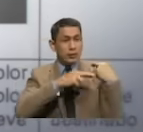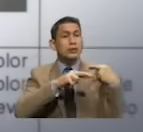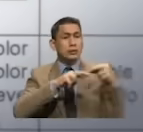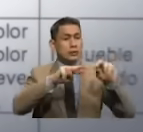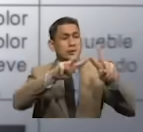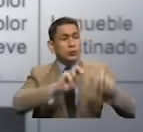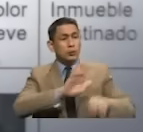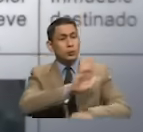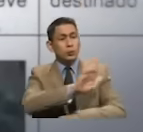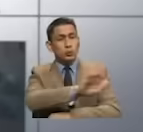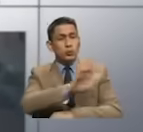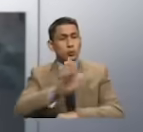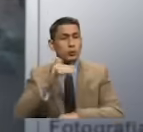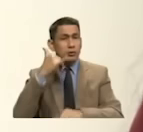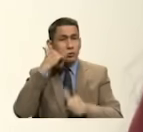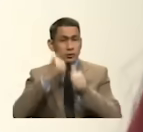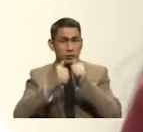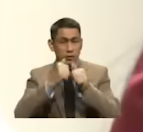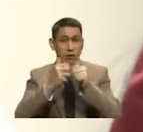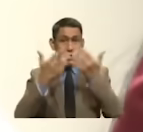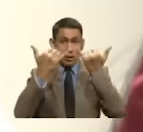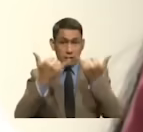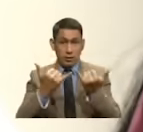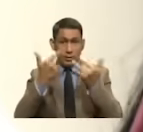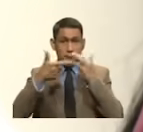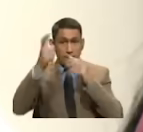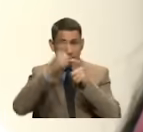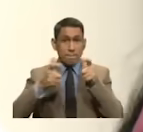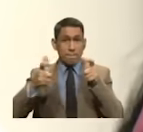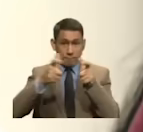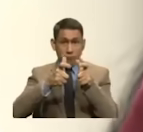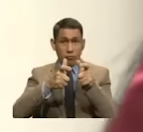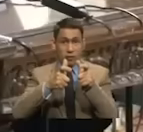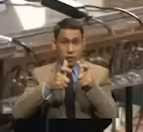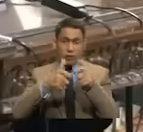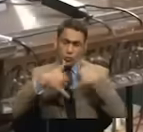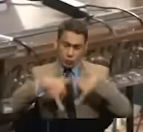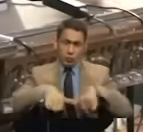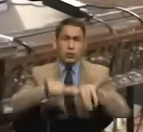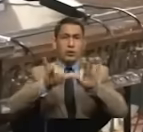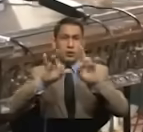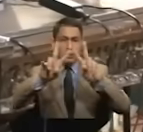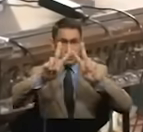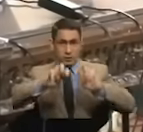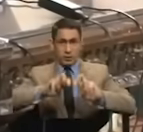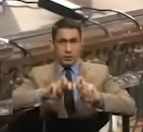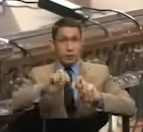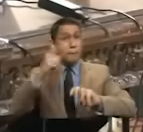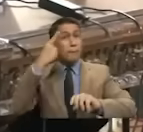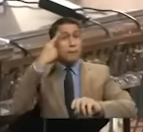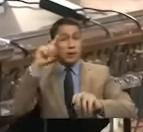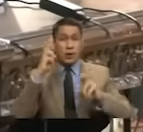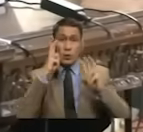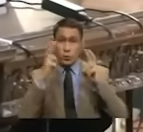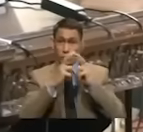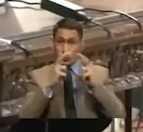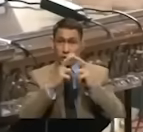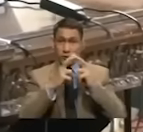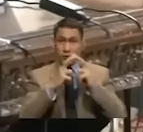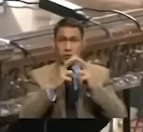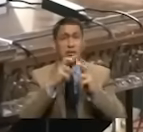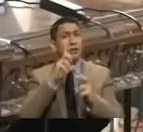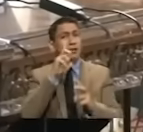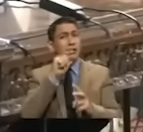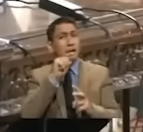se ha solicitado por parte de Fiscalía, se realice la desmaterialización y con ello, extraer toda la información que en